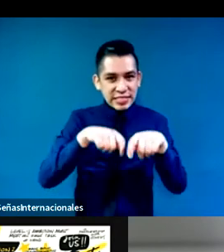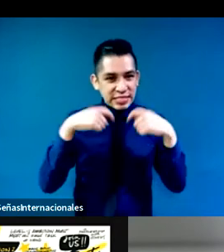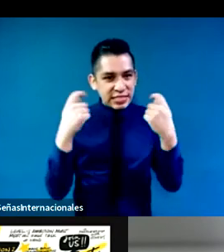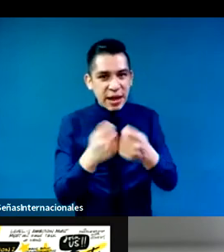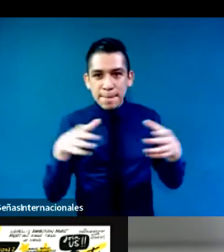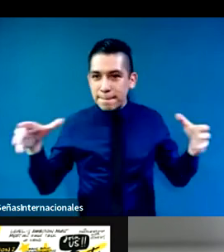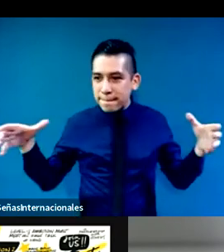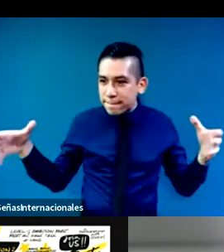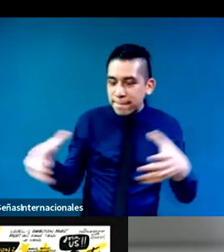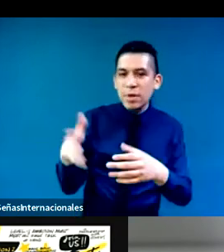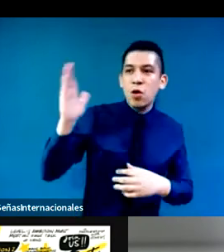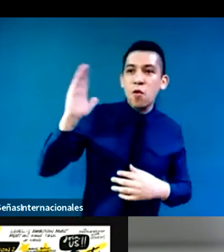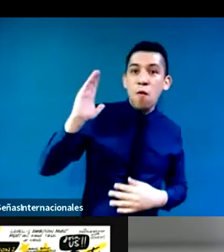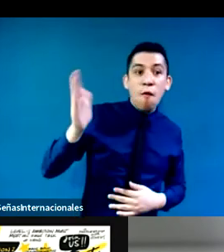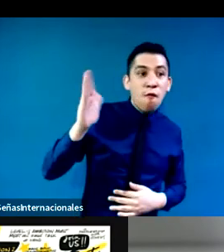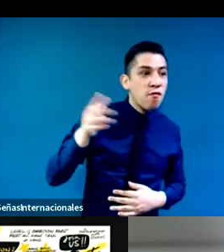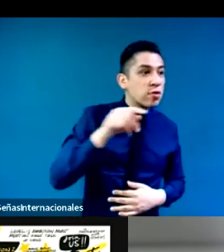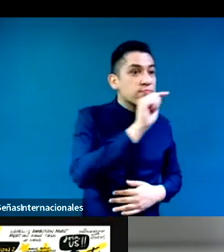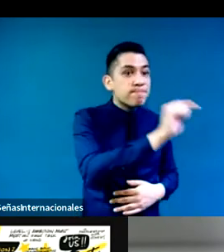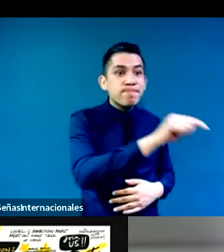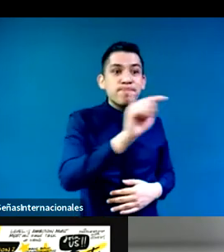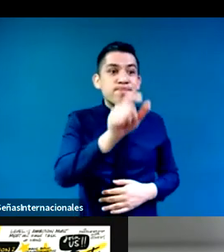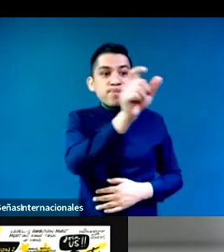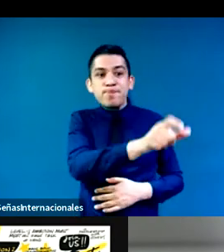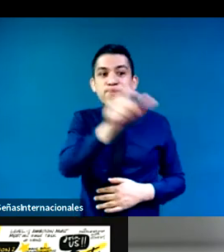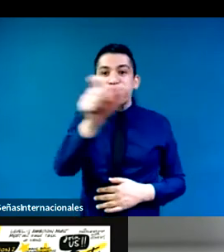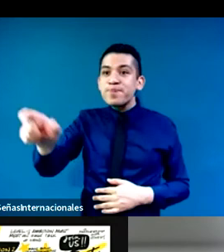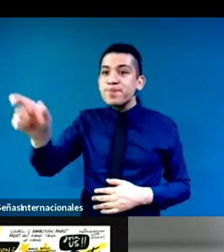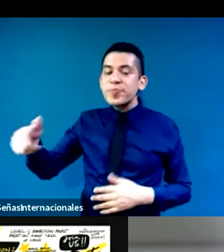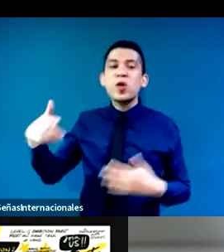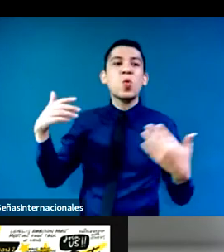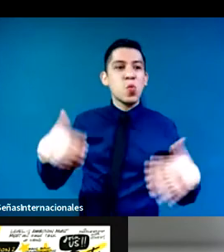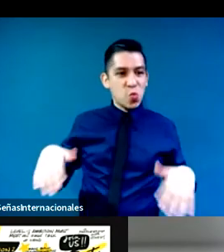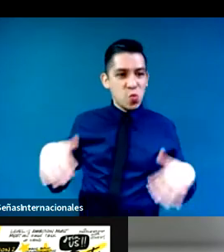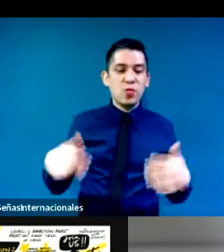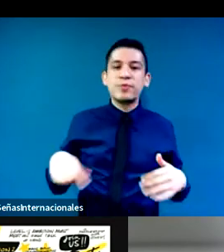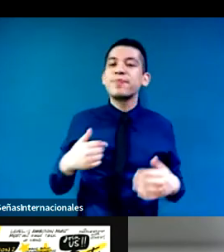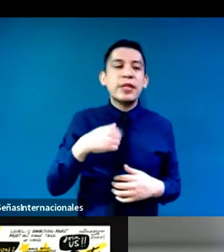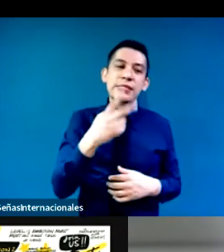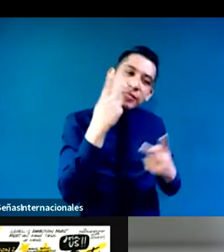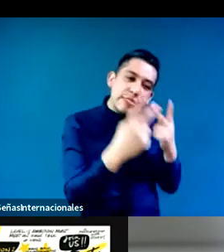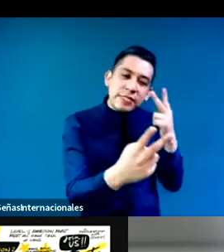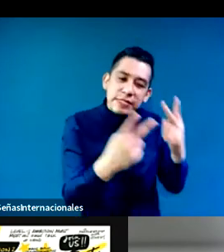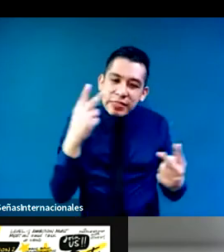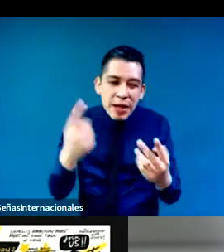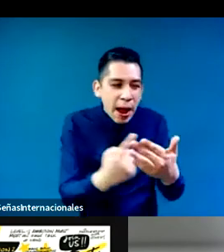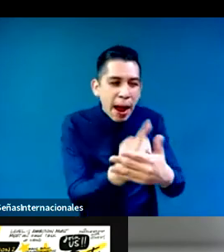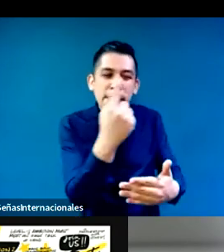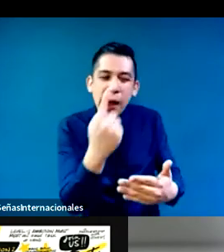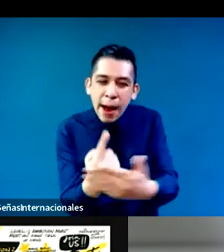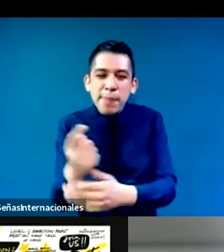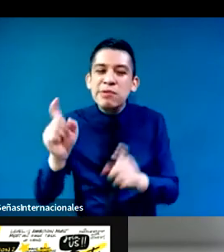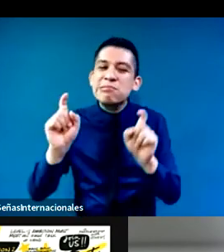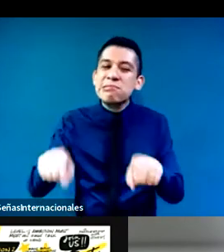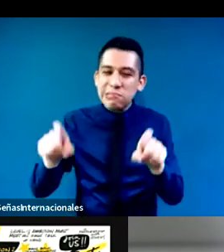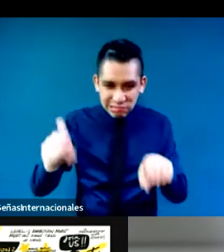hecho cada coalición de acción nos muestra la falta de avances y es decepcionante que no contemos con avances significativos al